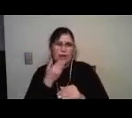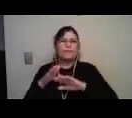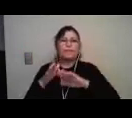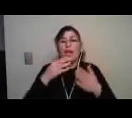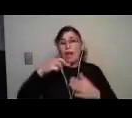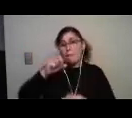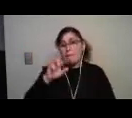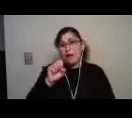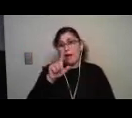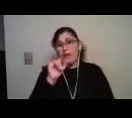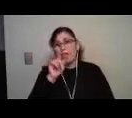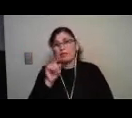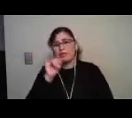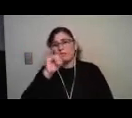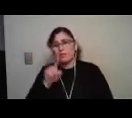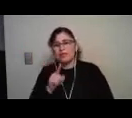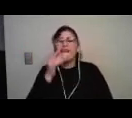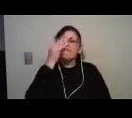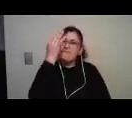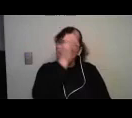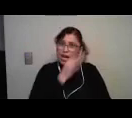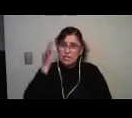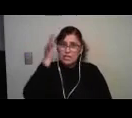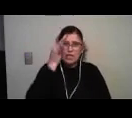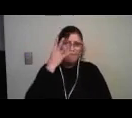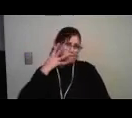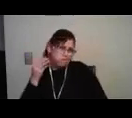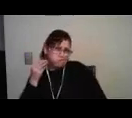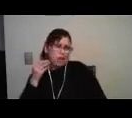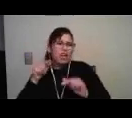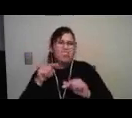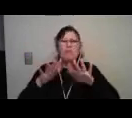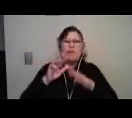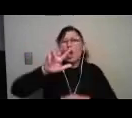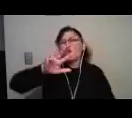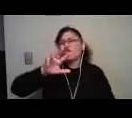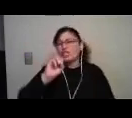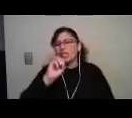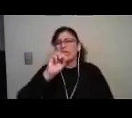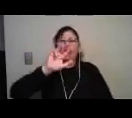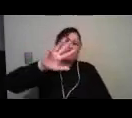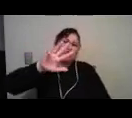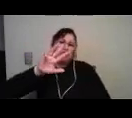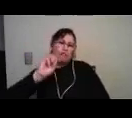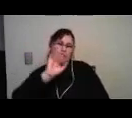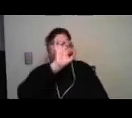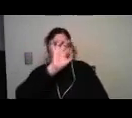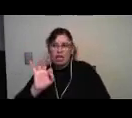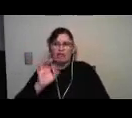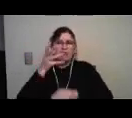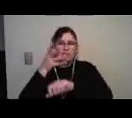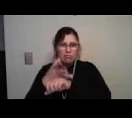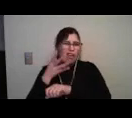faciales centrales y periféricas, pero la gran mayoría, cerca del 80 o 90% de los casos, es periférica, ¿ya? Y es de